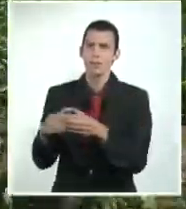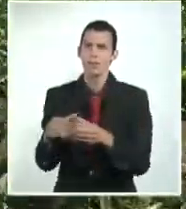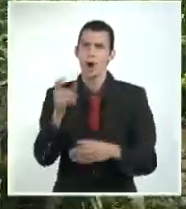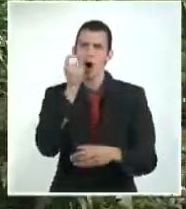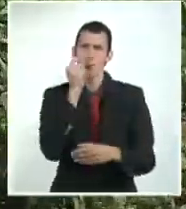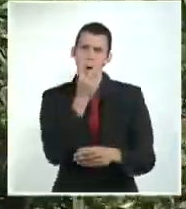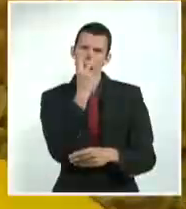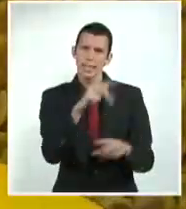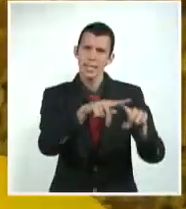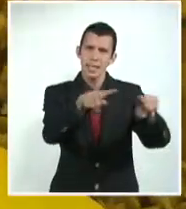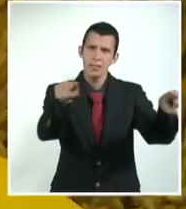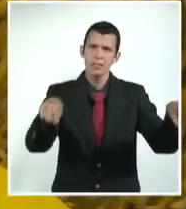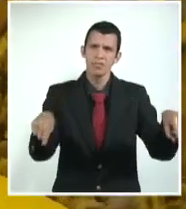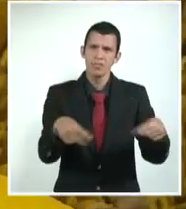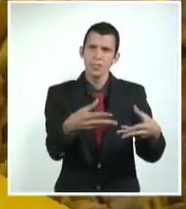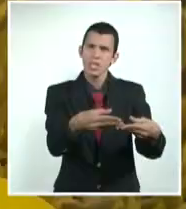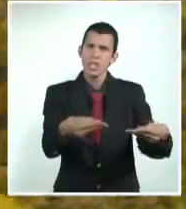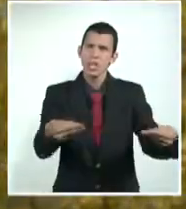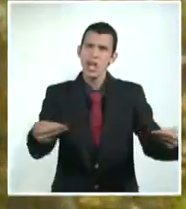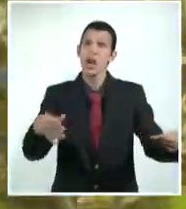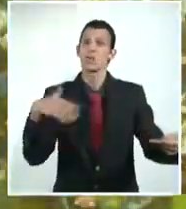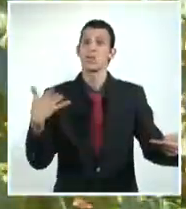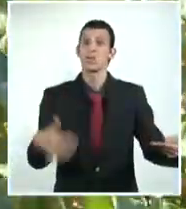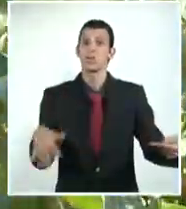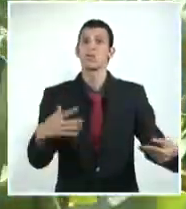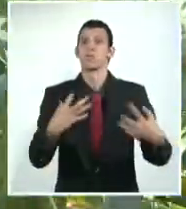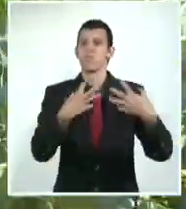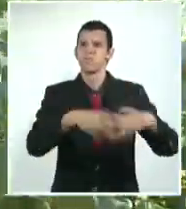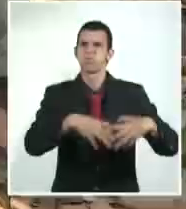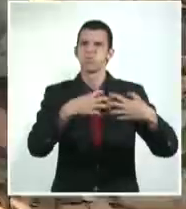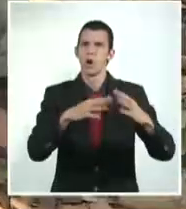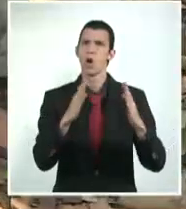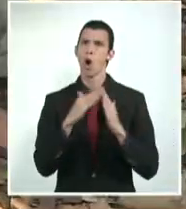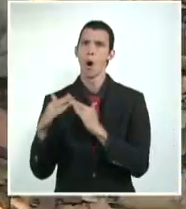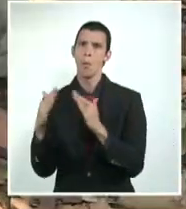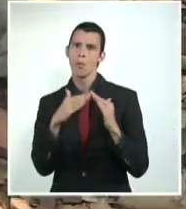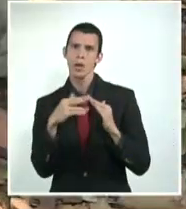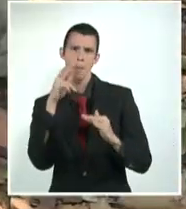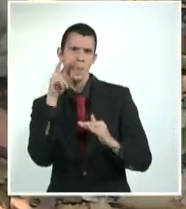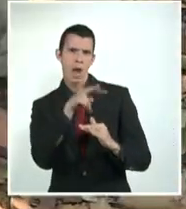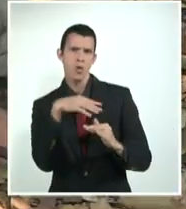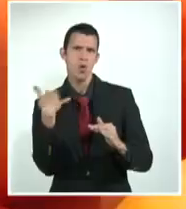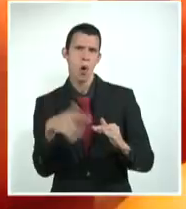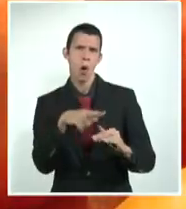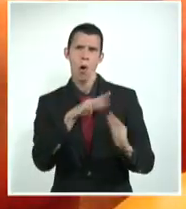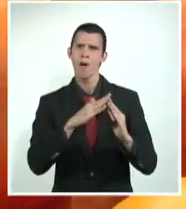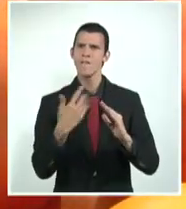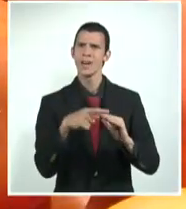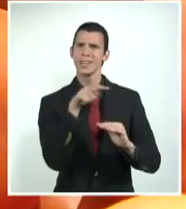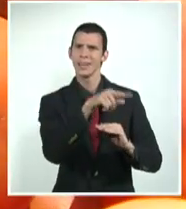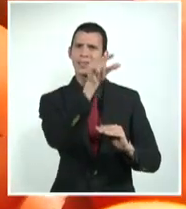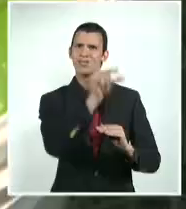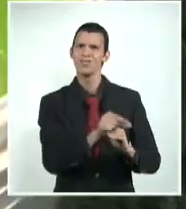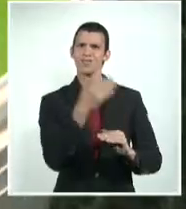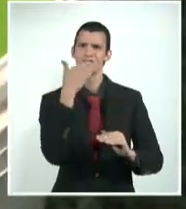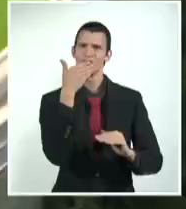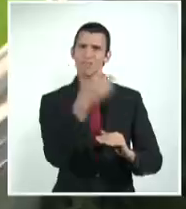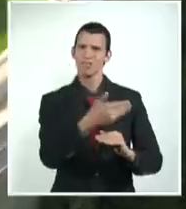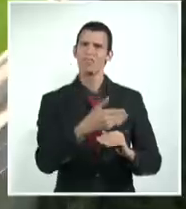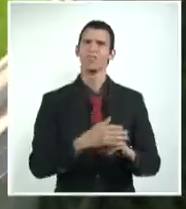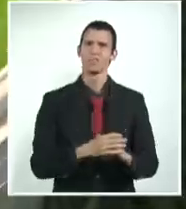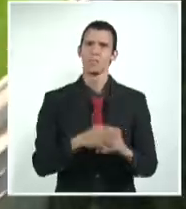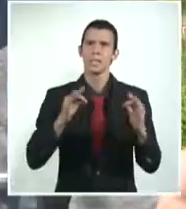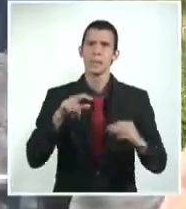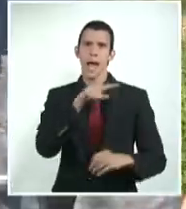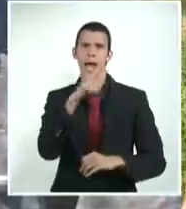es motivo de orgullo en la comunidad. Aquí el trabajo se organiza en función de los cultivos, siempre con la premisa de aumentar la